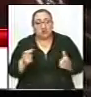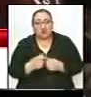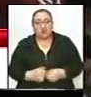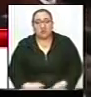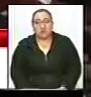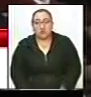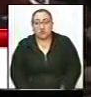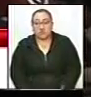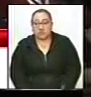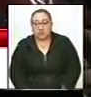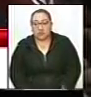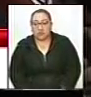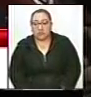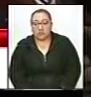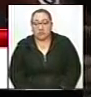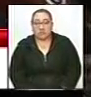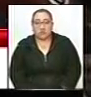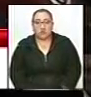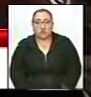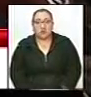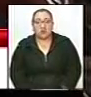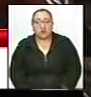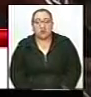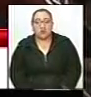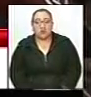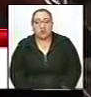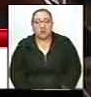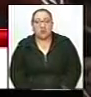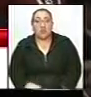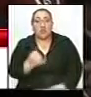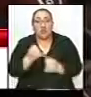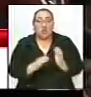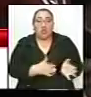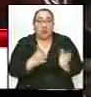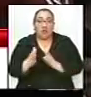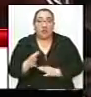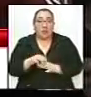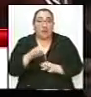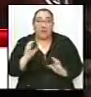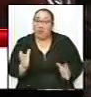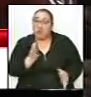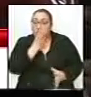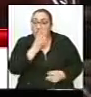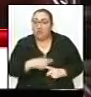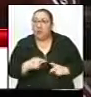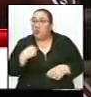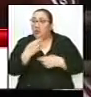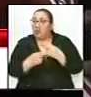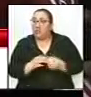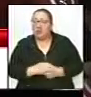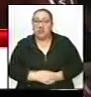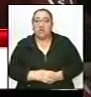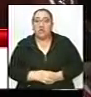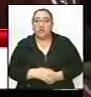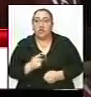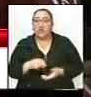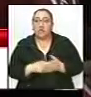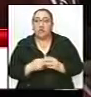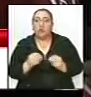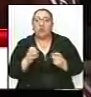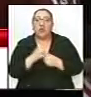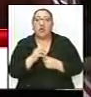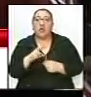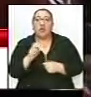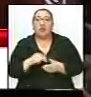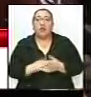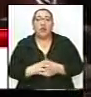de educación, que es donde se está viendo este tema, y finalmente si esto pasa al Pleno. Pero como vuelvo a repetir, sería gravísimo